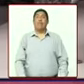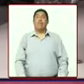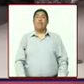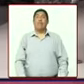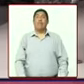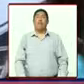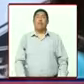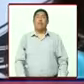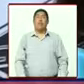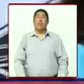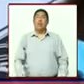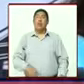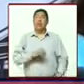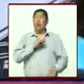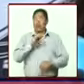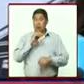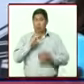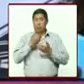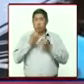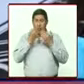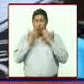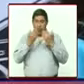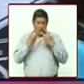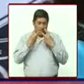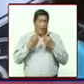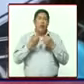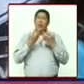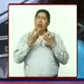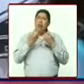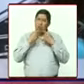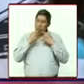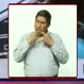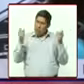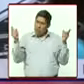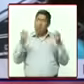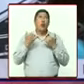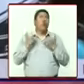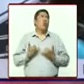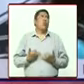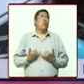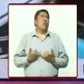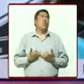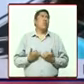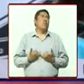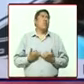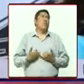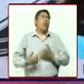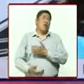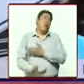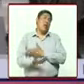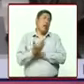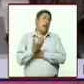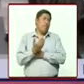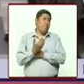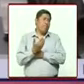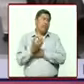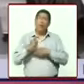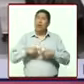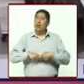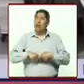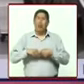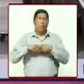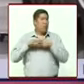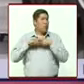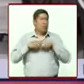Informar a toda la población por intermedio de Bolivisión de que desde el día de hoy, en horas de la mañana, hemos suspendido todas